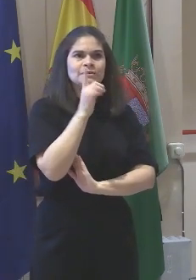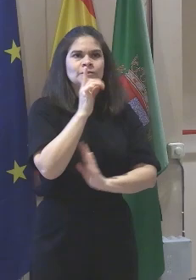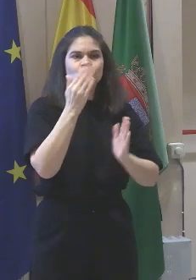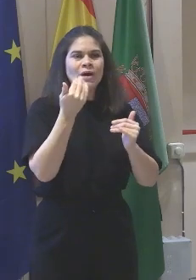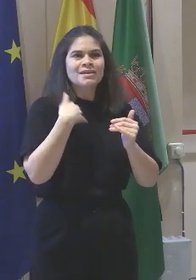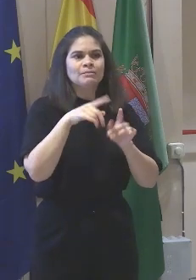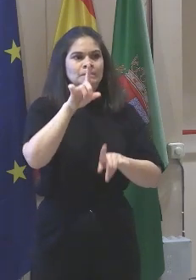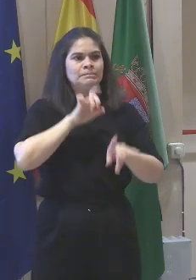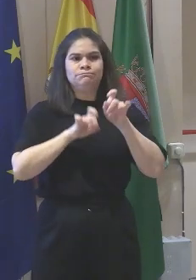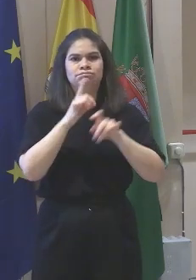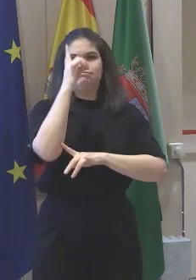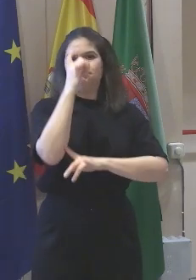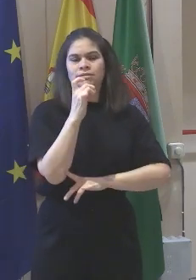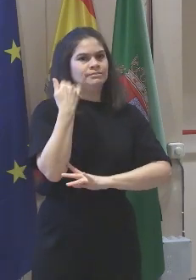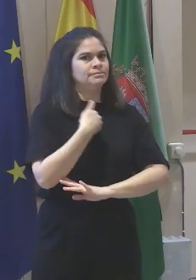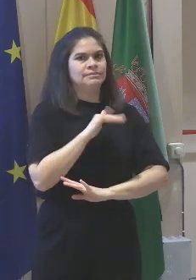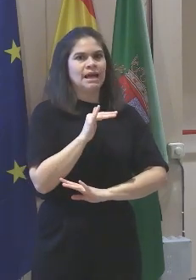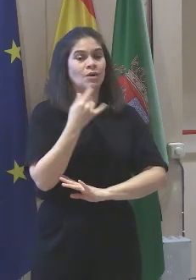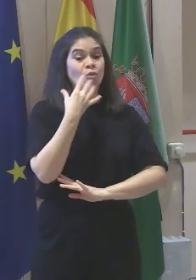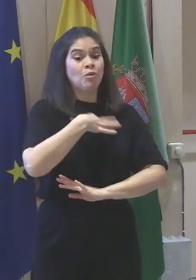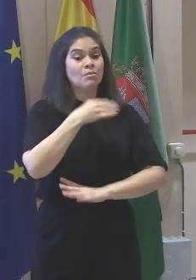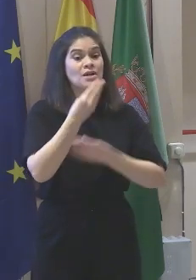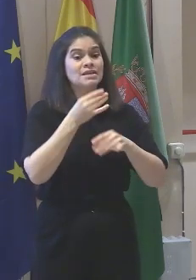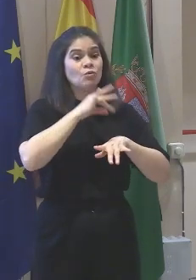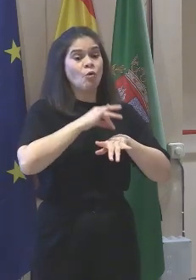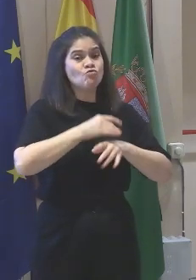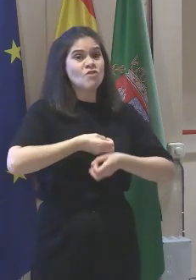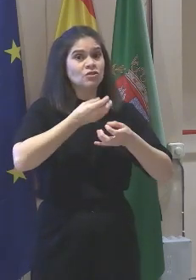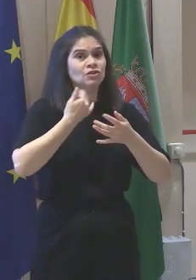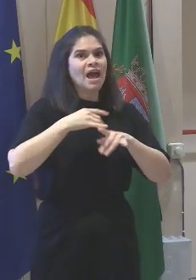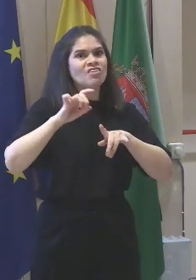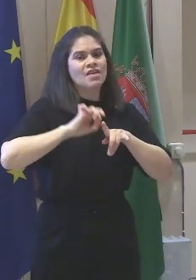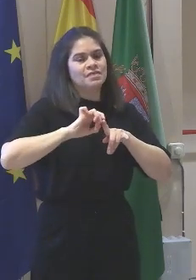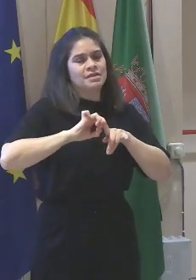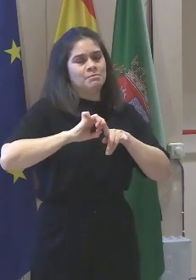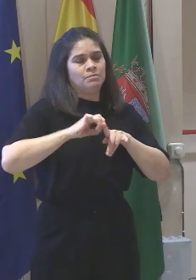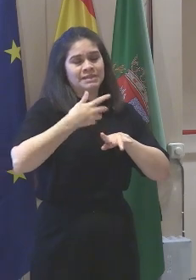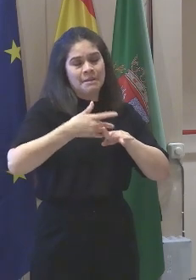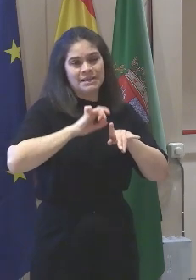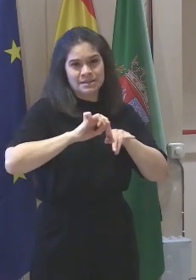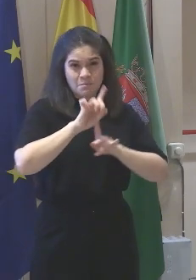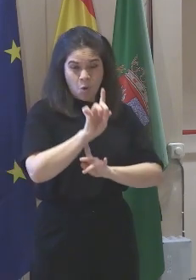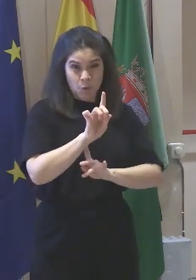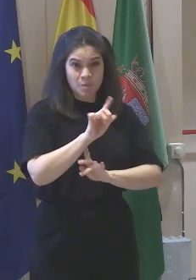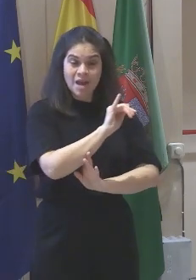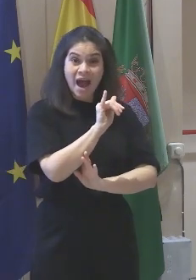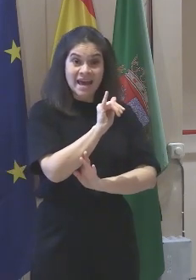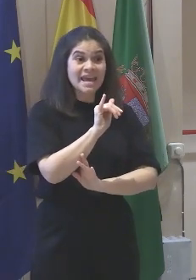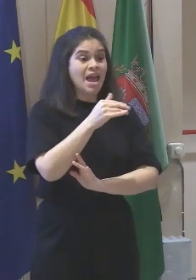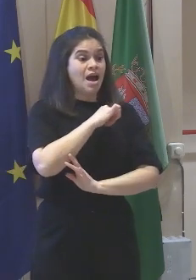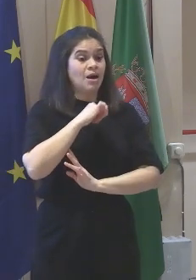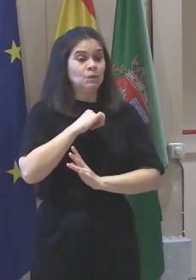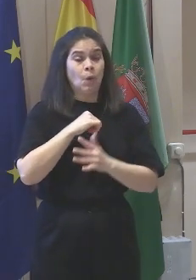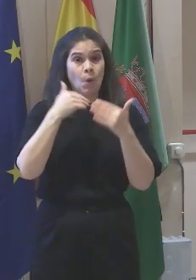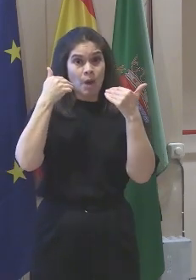el estadio 1 es el momento en el que podemos hacer un diagnóstico de diabetes tipo 1. Vamos a tener autoinmunidad